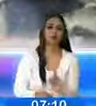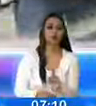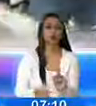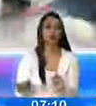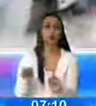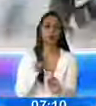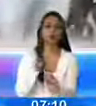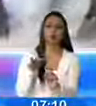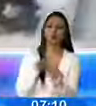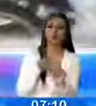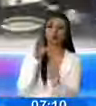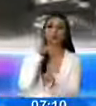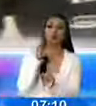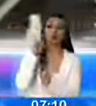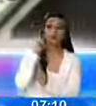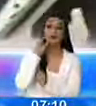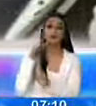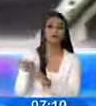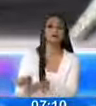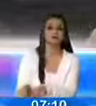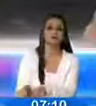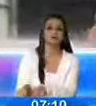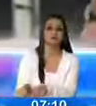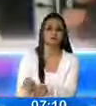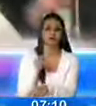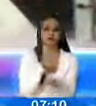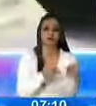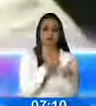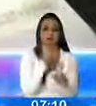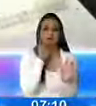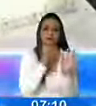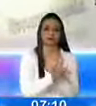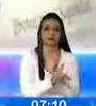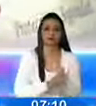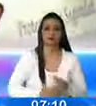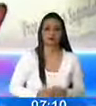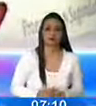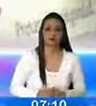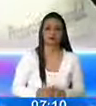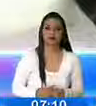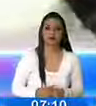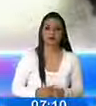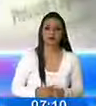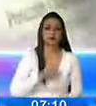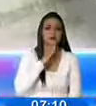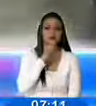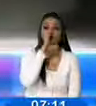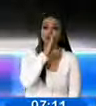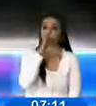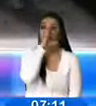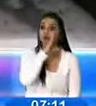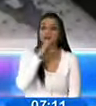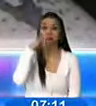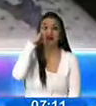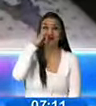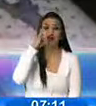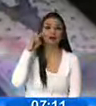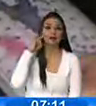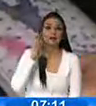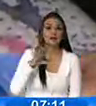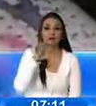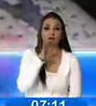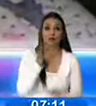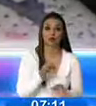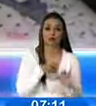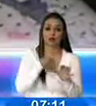en busca de una menor a quien secuestrar según denunciaron los moradores andaba atrás de un niño y bajó de la línea dos atrás de ella venía